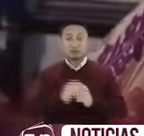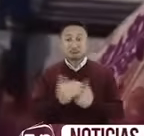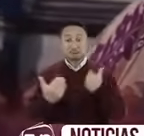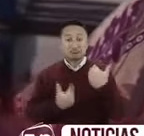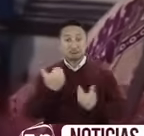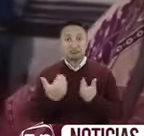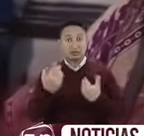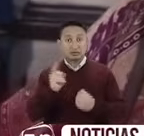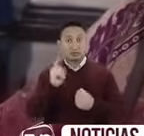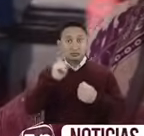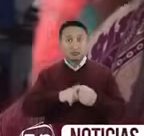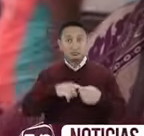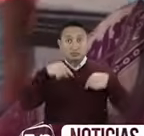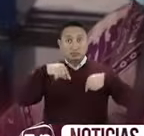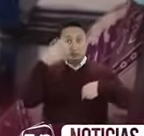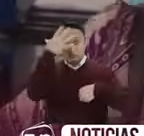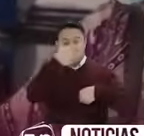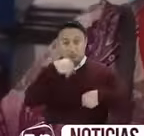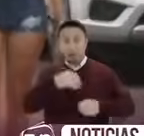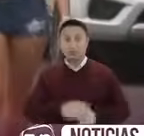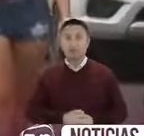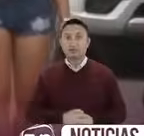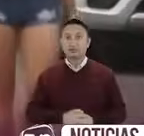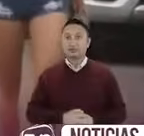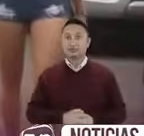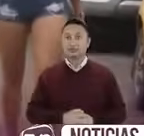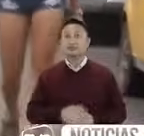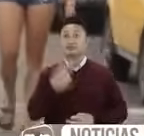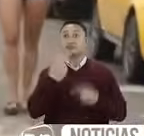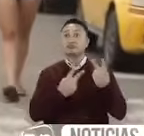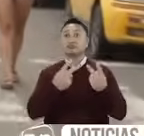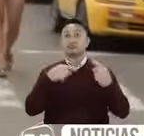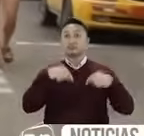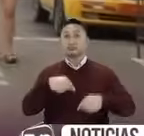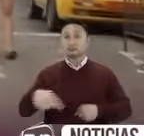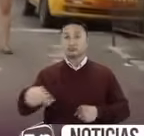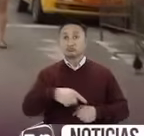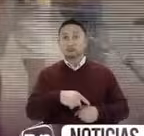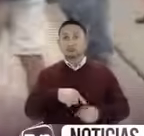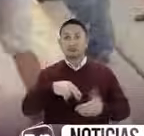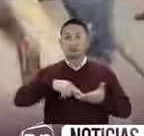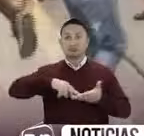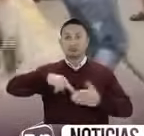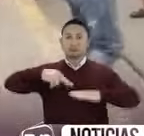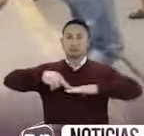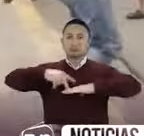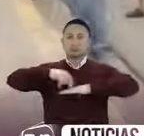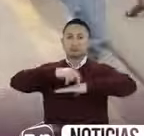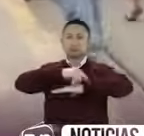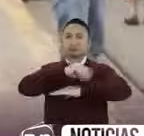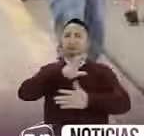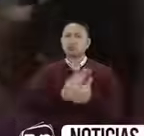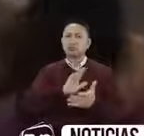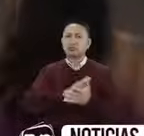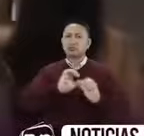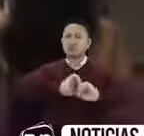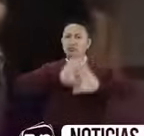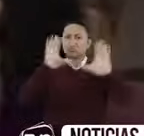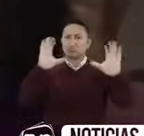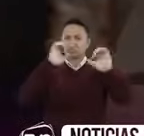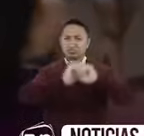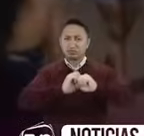este hermoso evento. Los visitantes pudieron tener la libertad de caminar por el malecón, tanto en el día como en la noche, sin